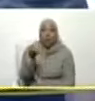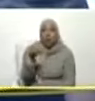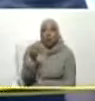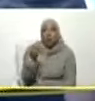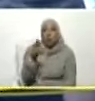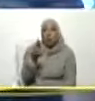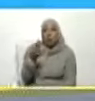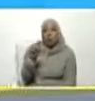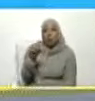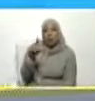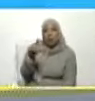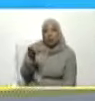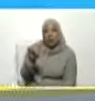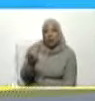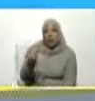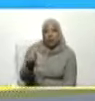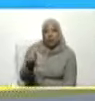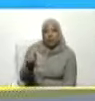¿A quién más?